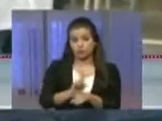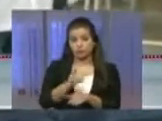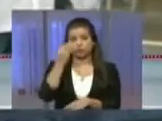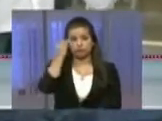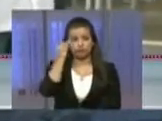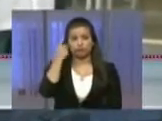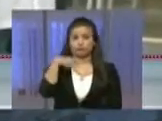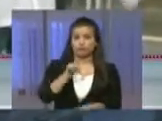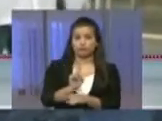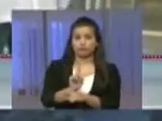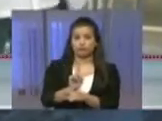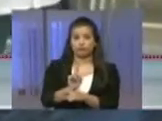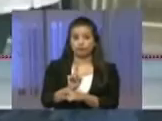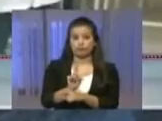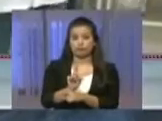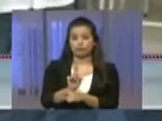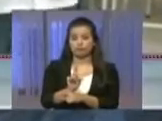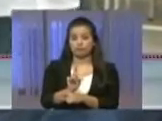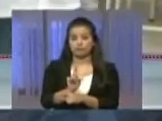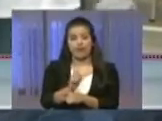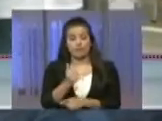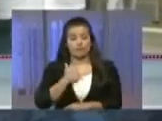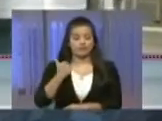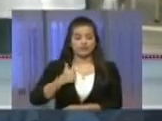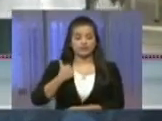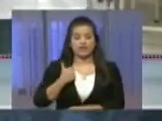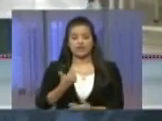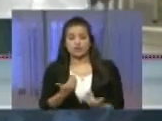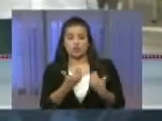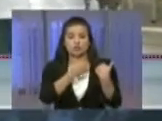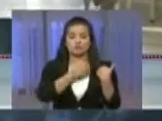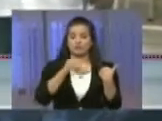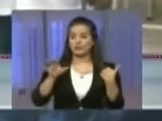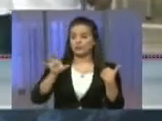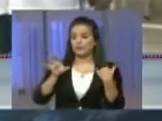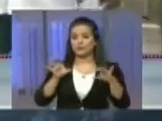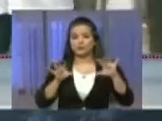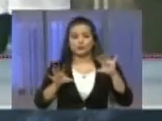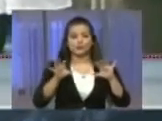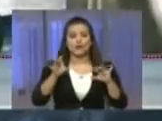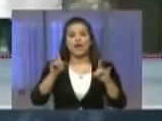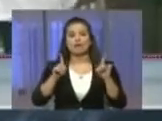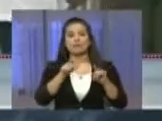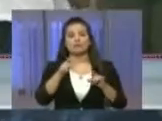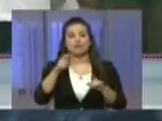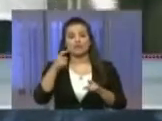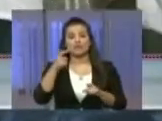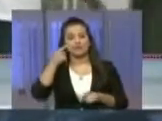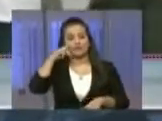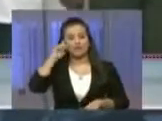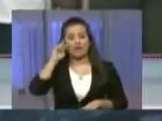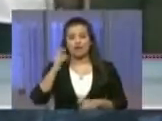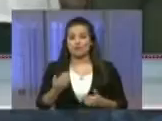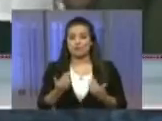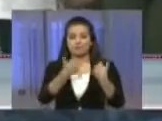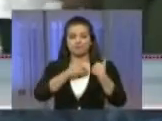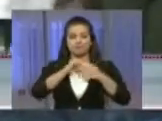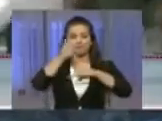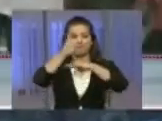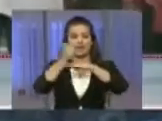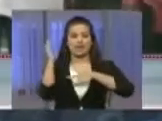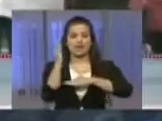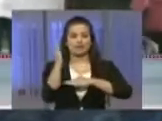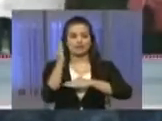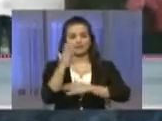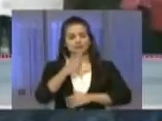vivir de los privilegios de sus cargos en algunas Iglesias se dedicara